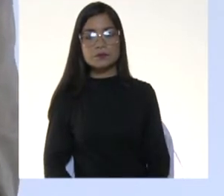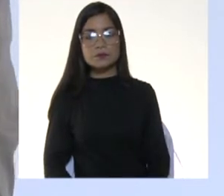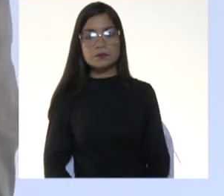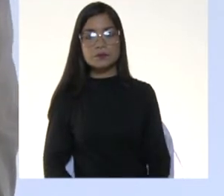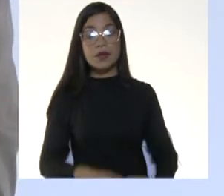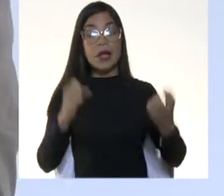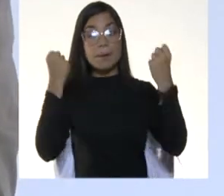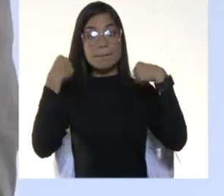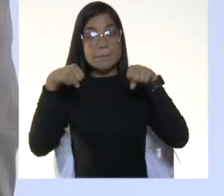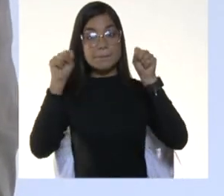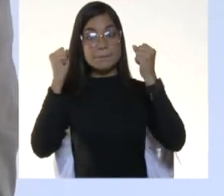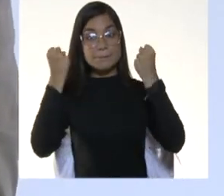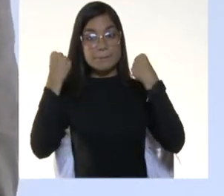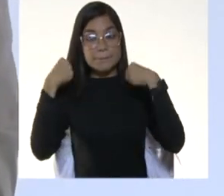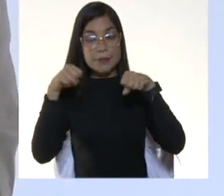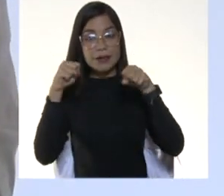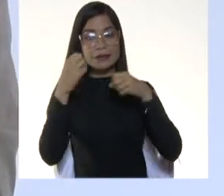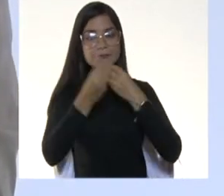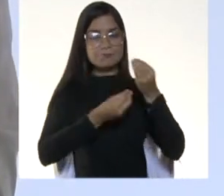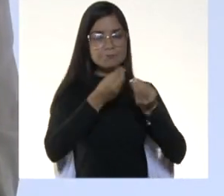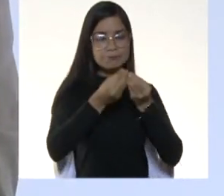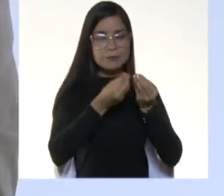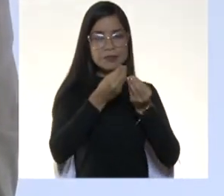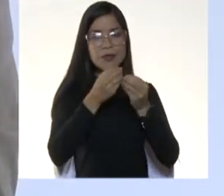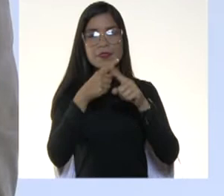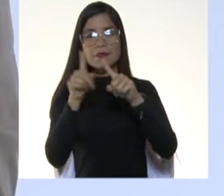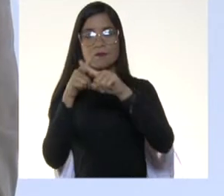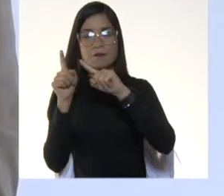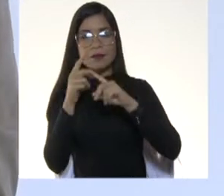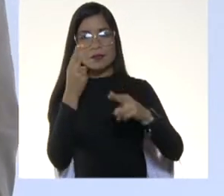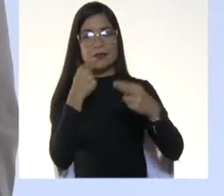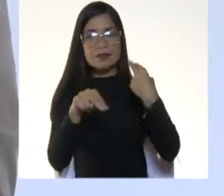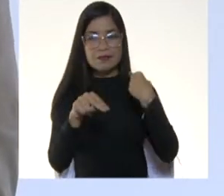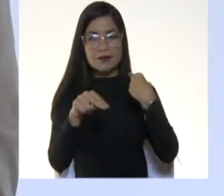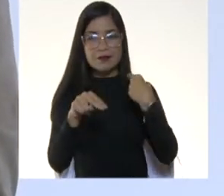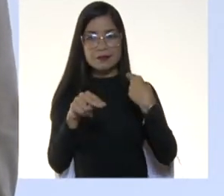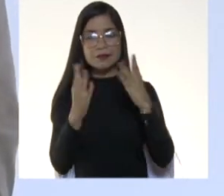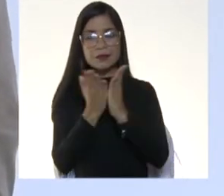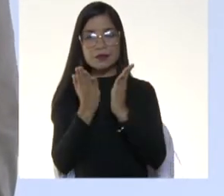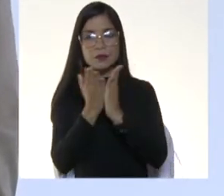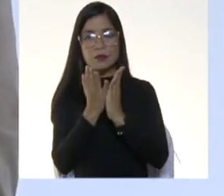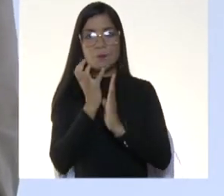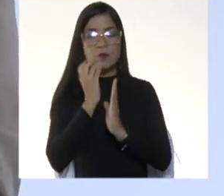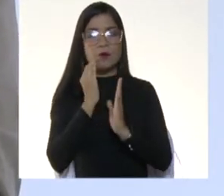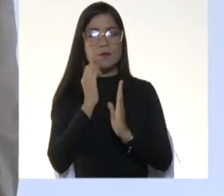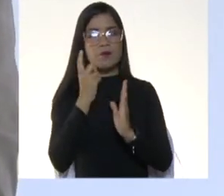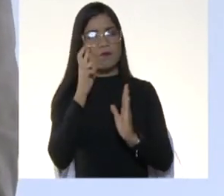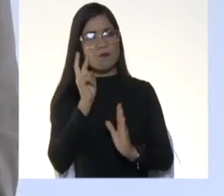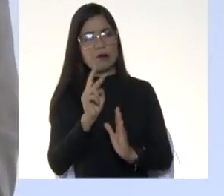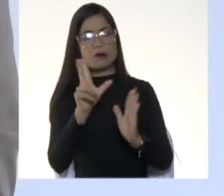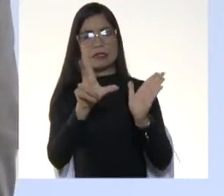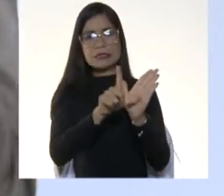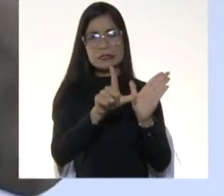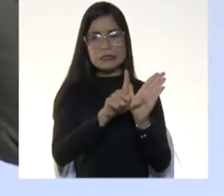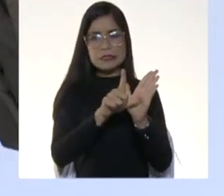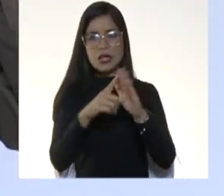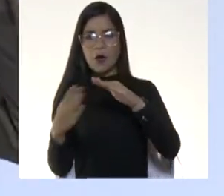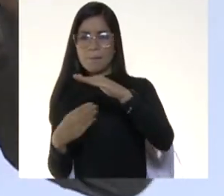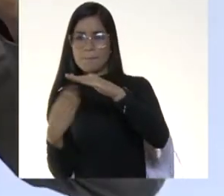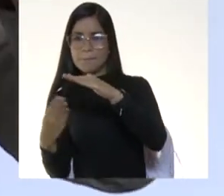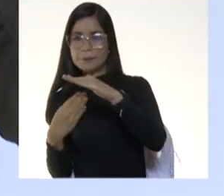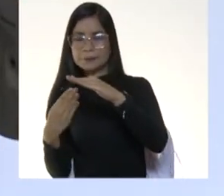niveles y modalidades es una práctica innovadora, creadora. Yo veo a mis amigos de media general, a mis amigos de inicial, de primaria